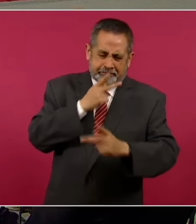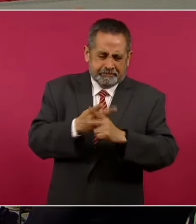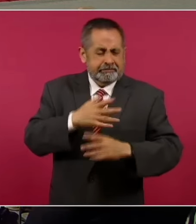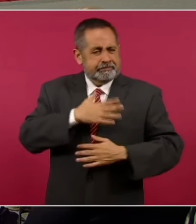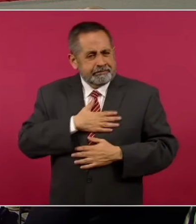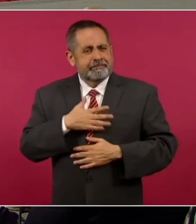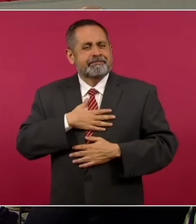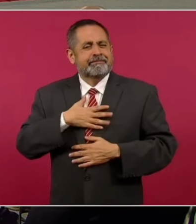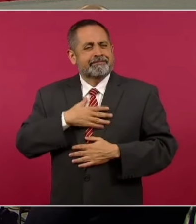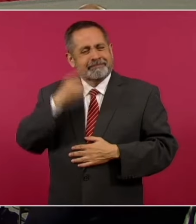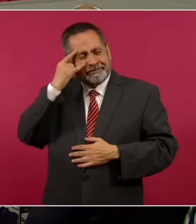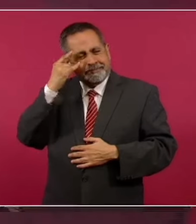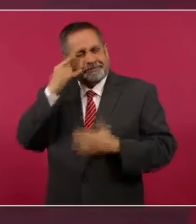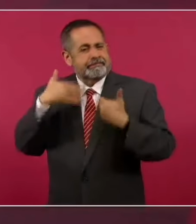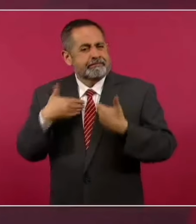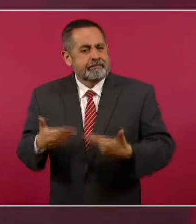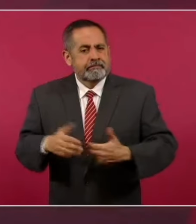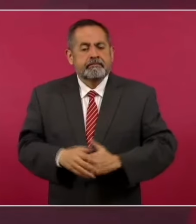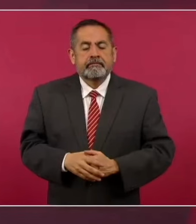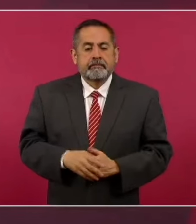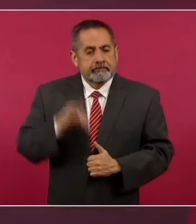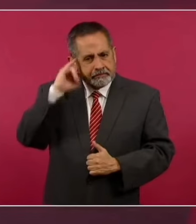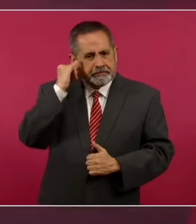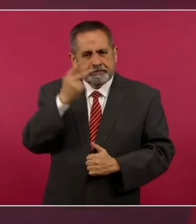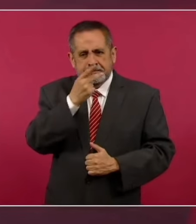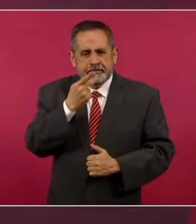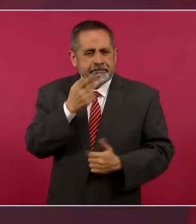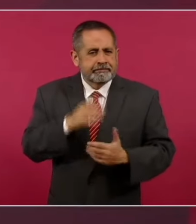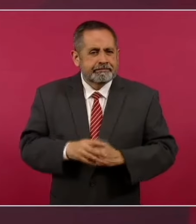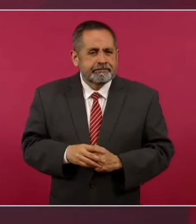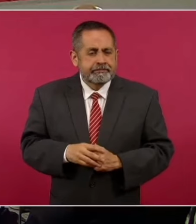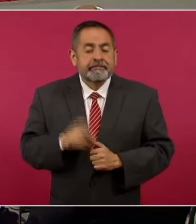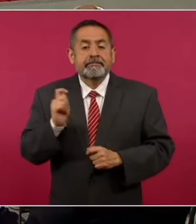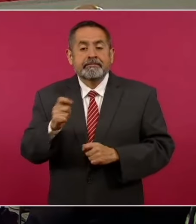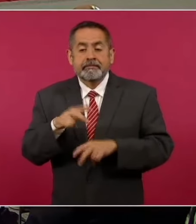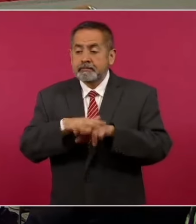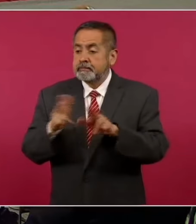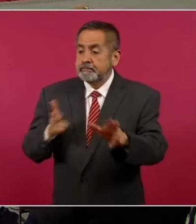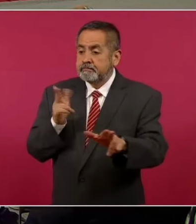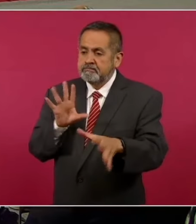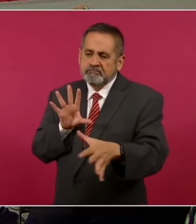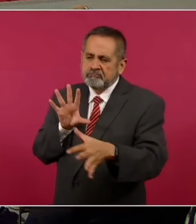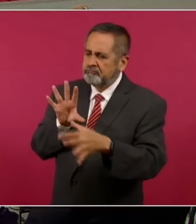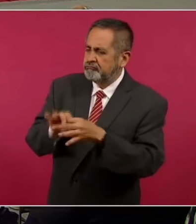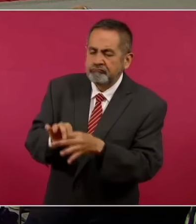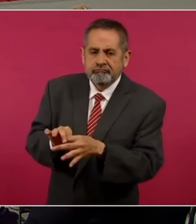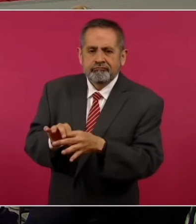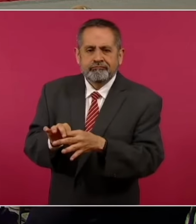botititech, nakenten, súbete al tren. Gracias.